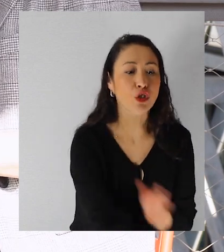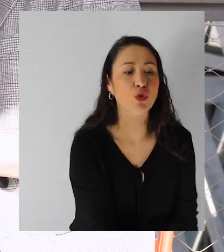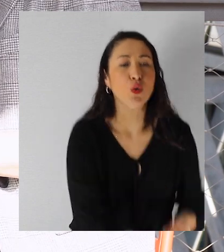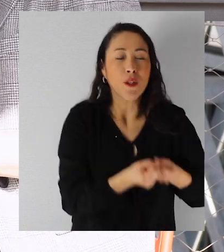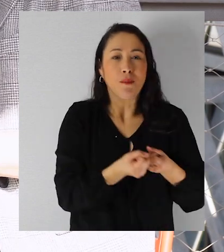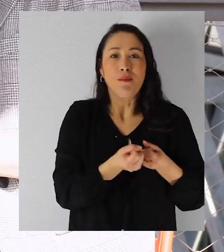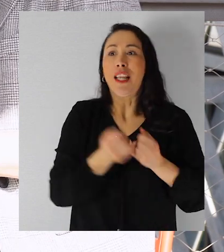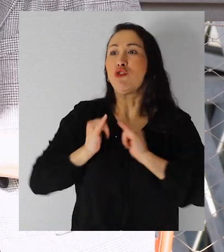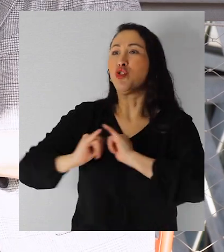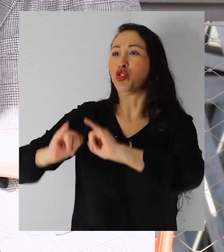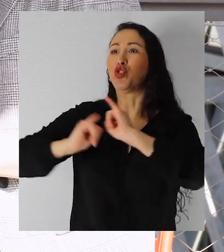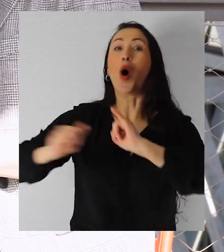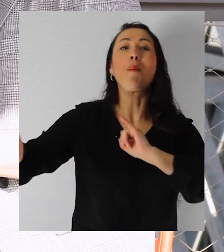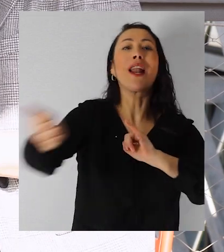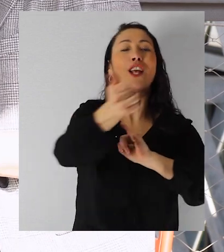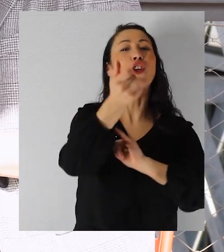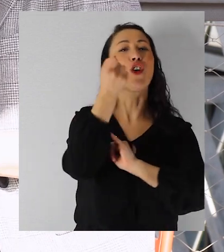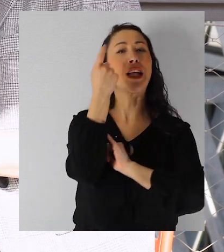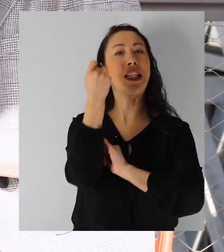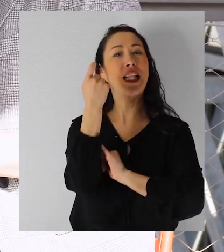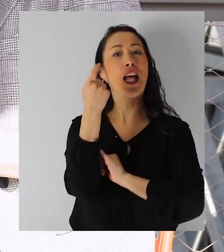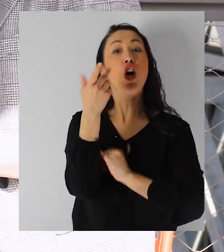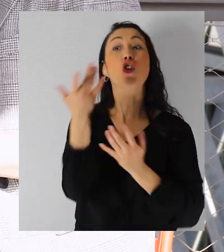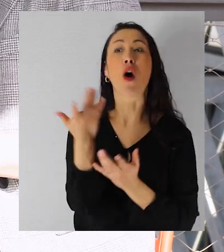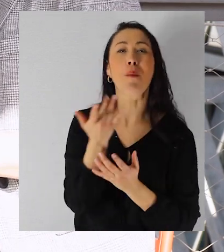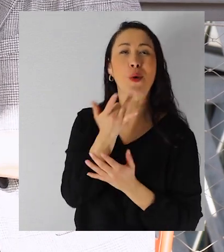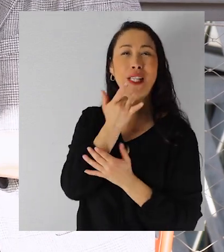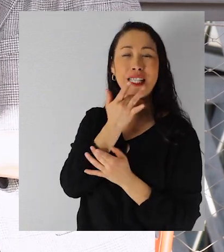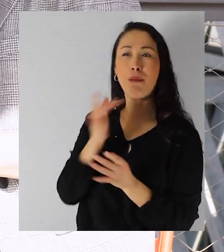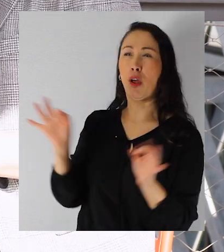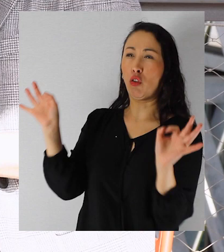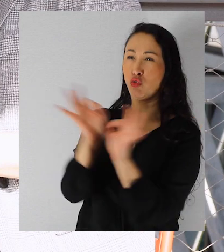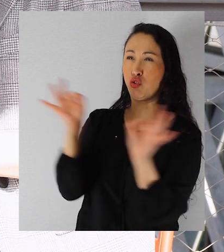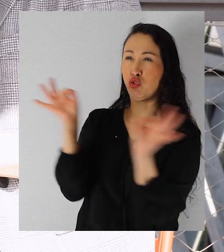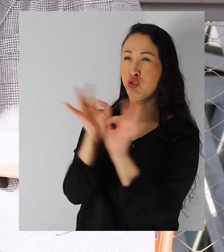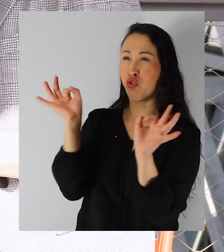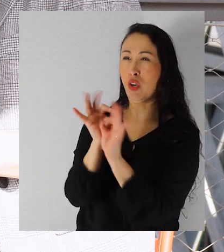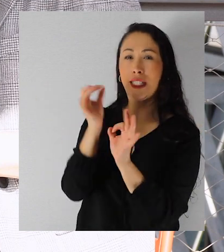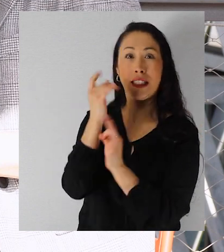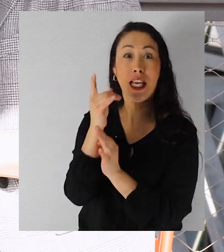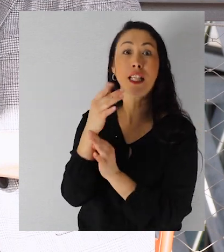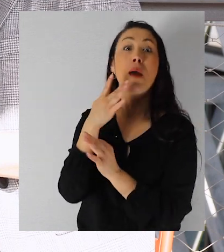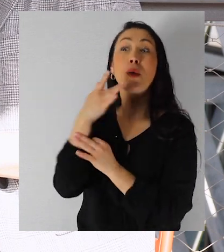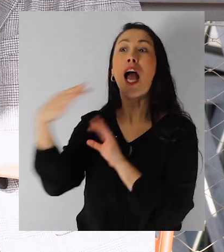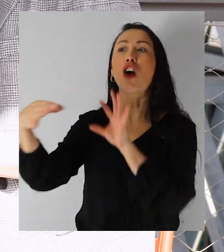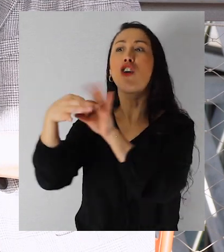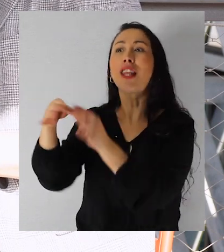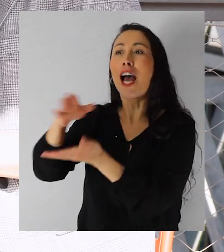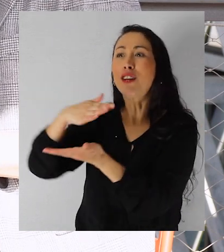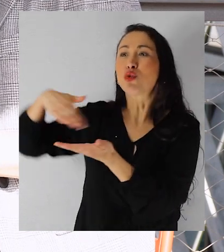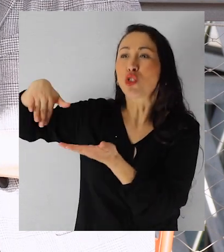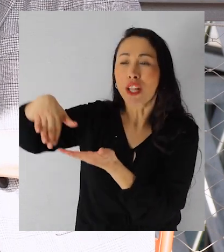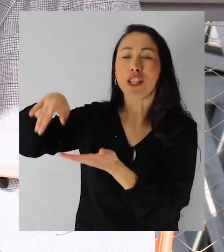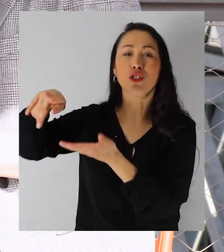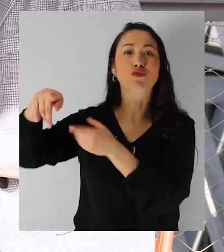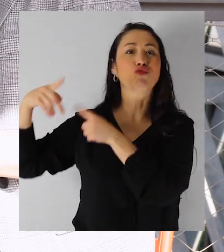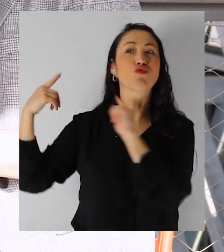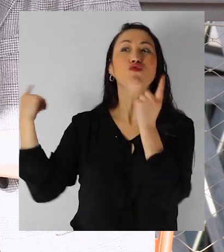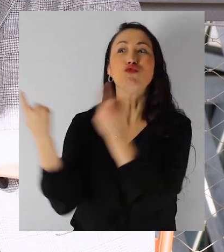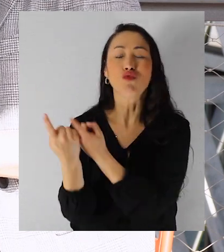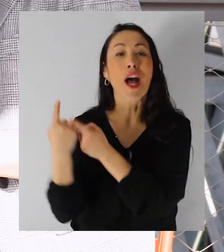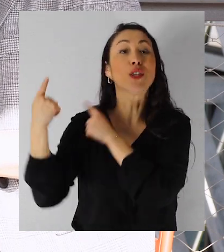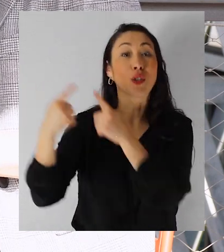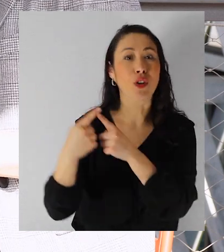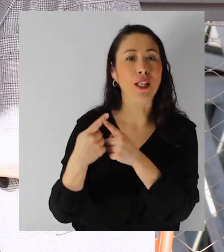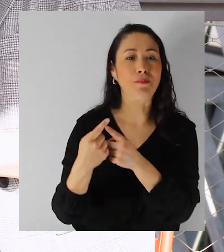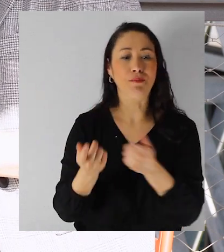sea entendible en los términos en que esas personas se mueven, en sus contextos, en su historia, que les haga sentido. La mediación